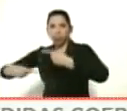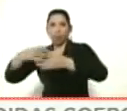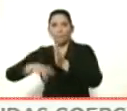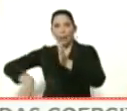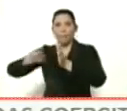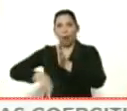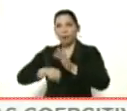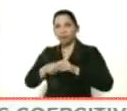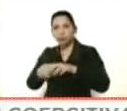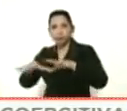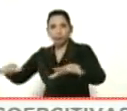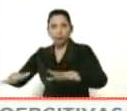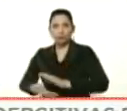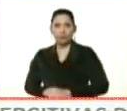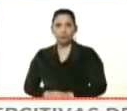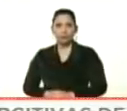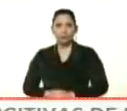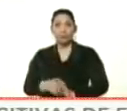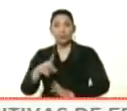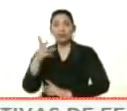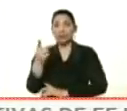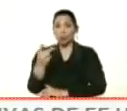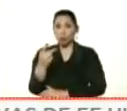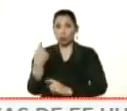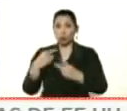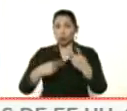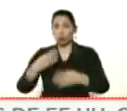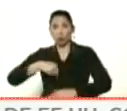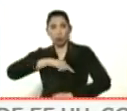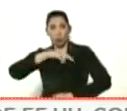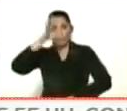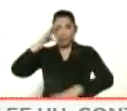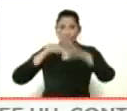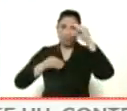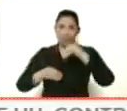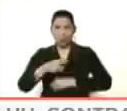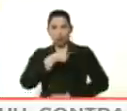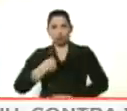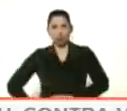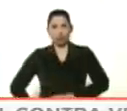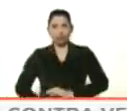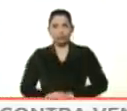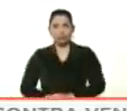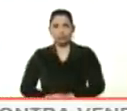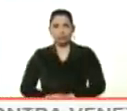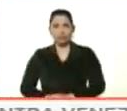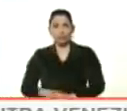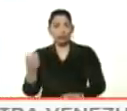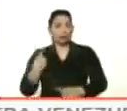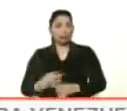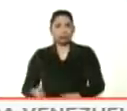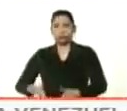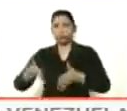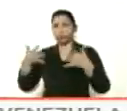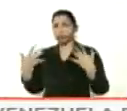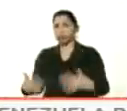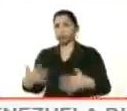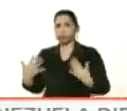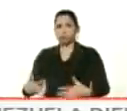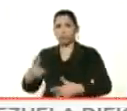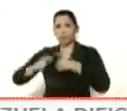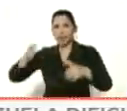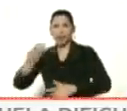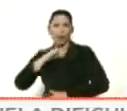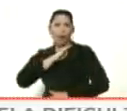tantas veces hemos explicado. Esa fue la segunda cosa que aprendimos de los chinos, que había una gran cantidad de